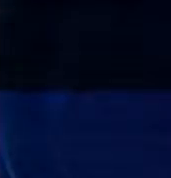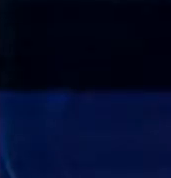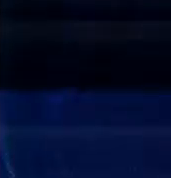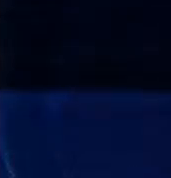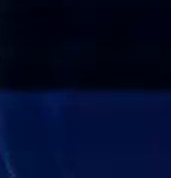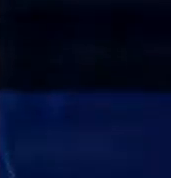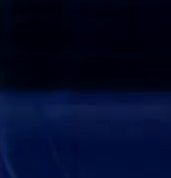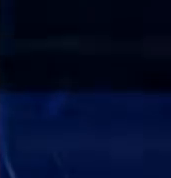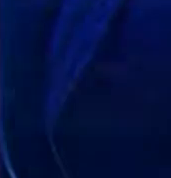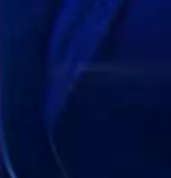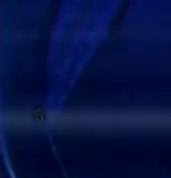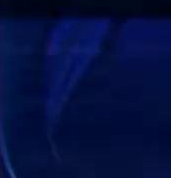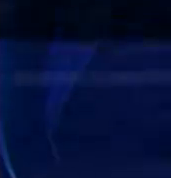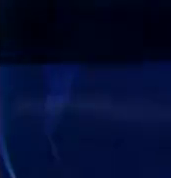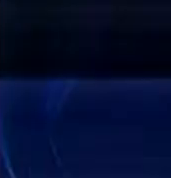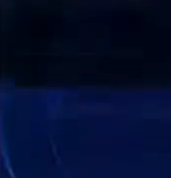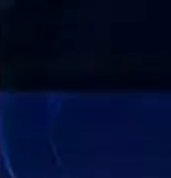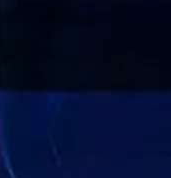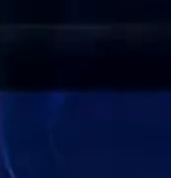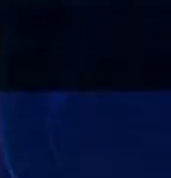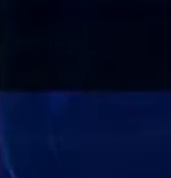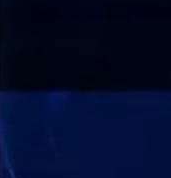$144,921 y otra de más de